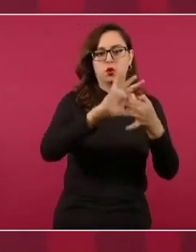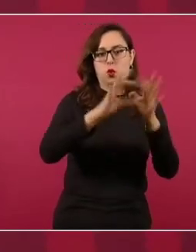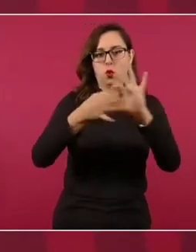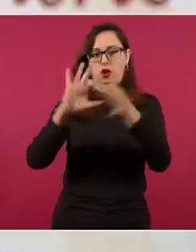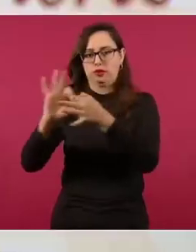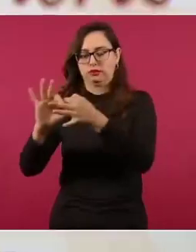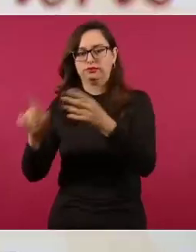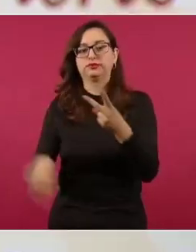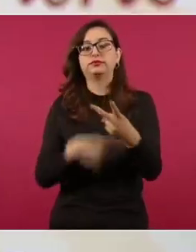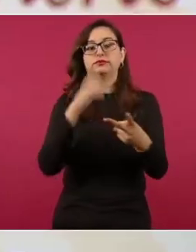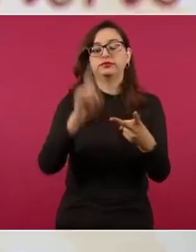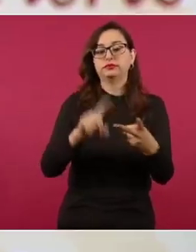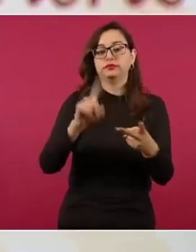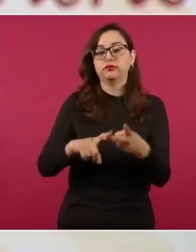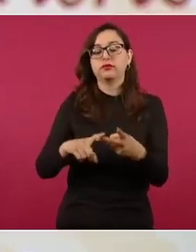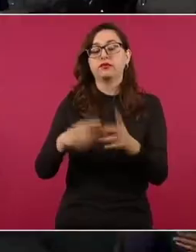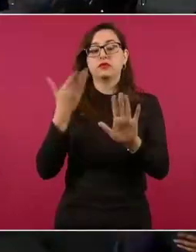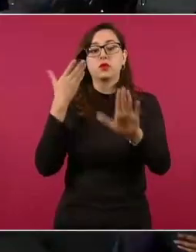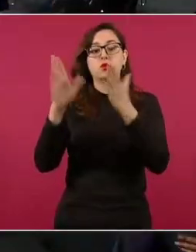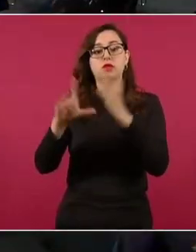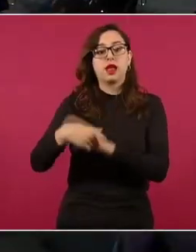Qatar.